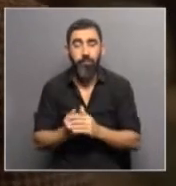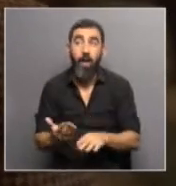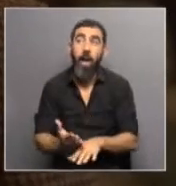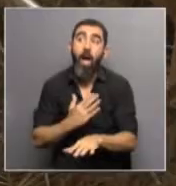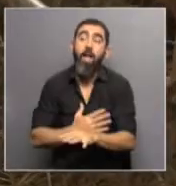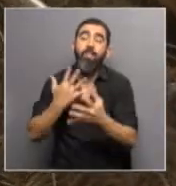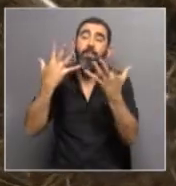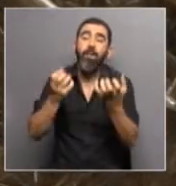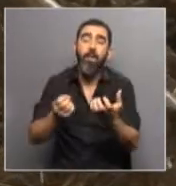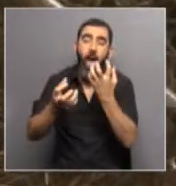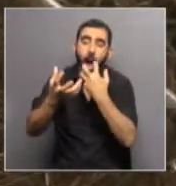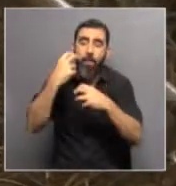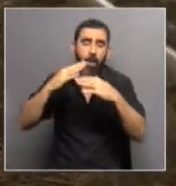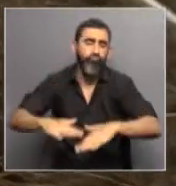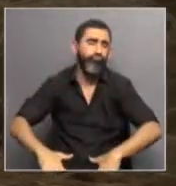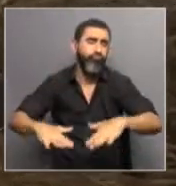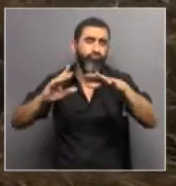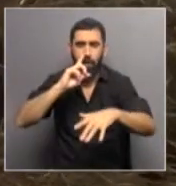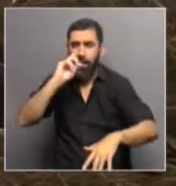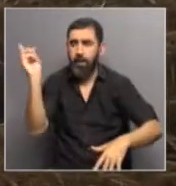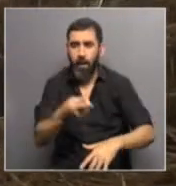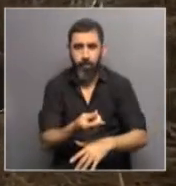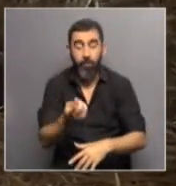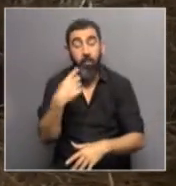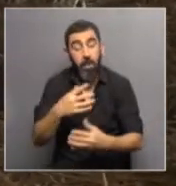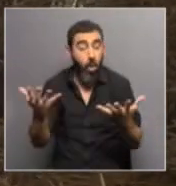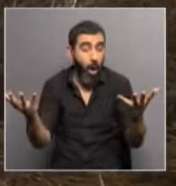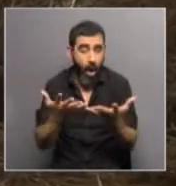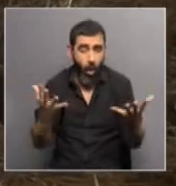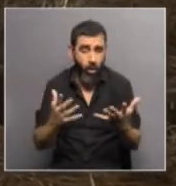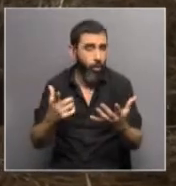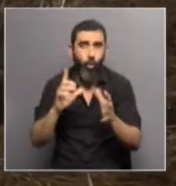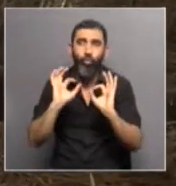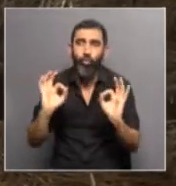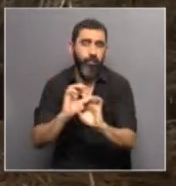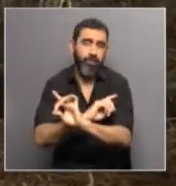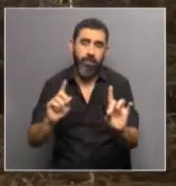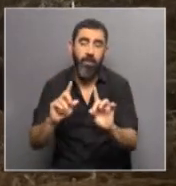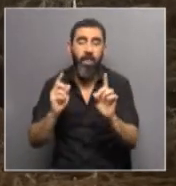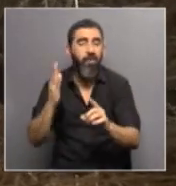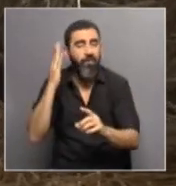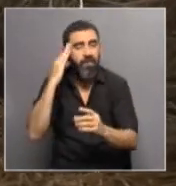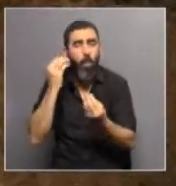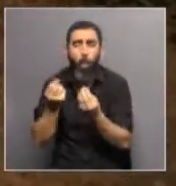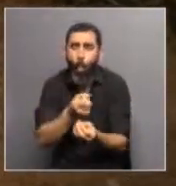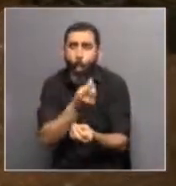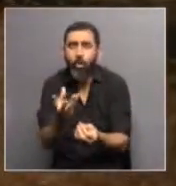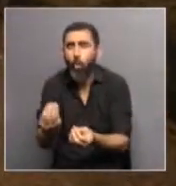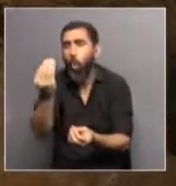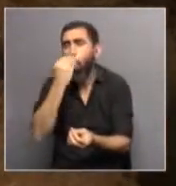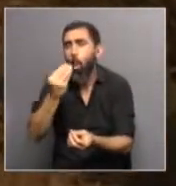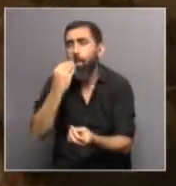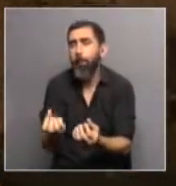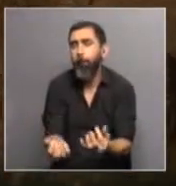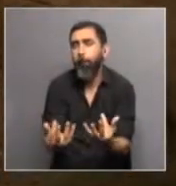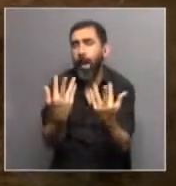animales crecieran más rápido, pero ahora eso no es suficiente. Tenemos que saber cuánto pasto consumen